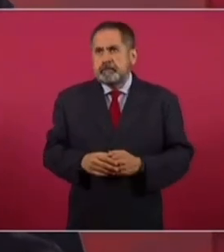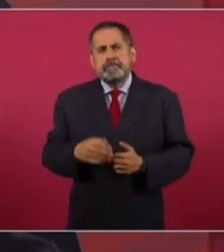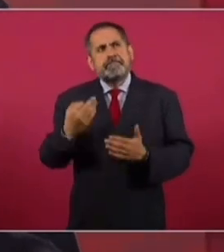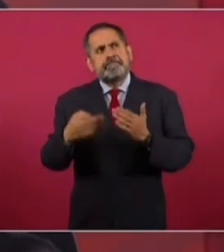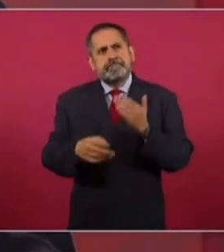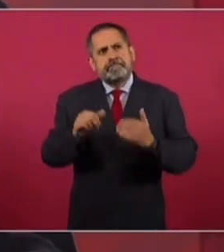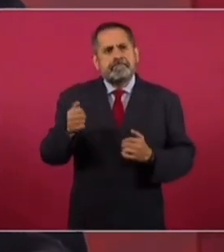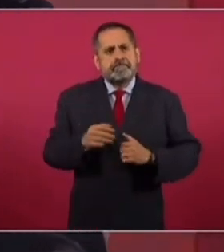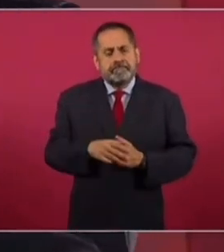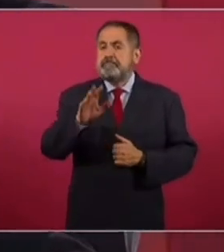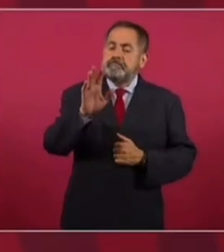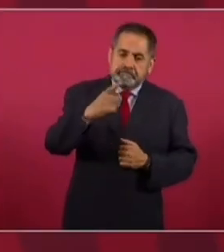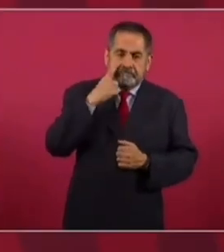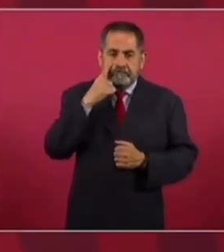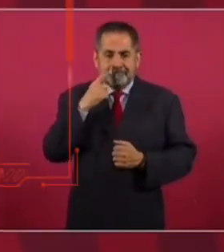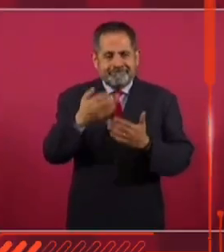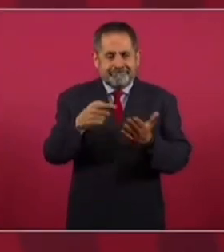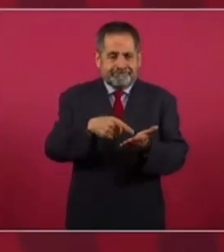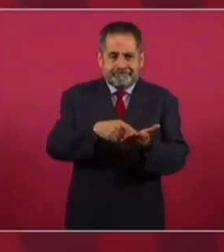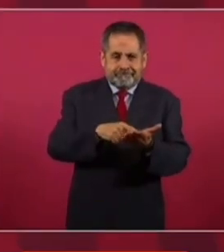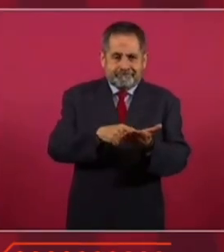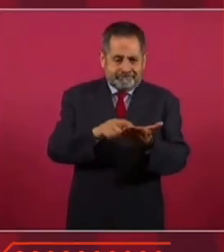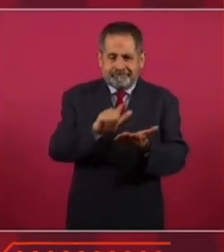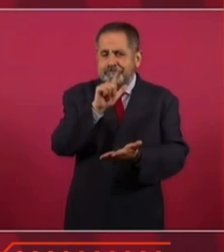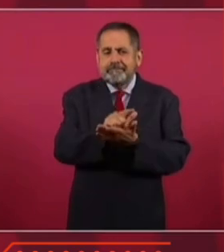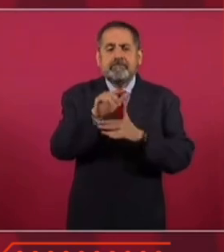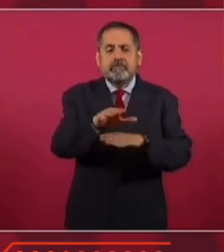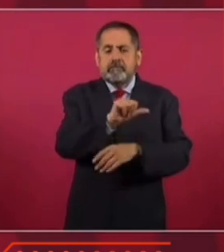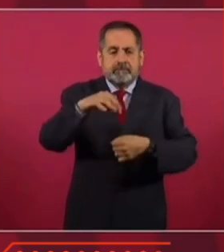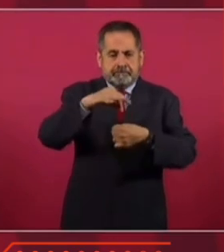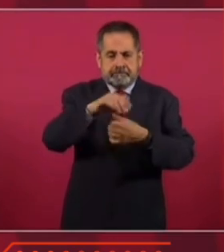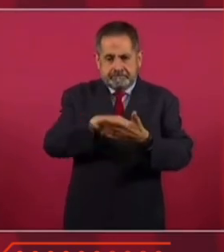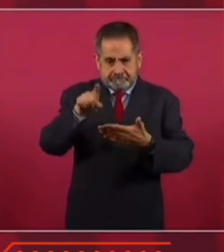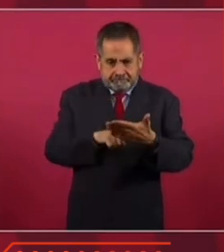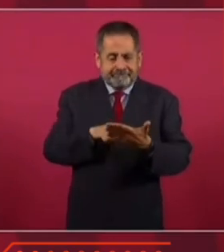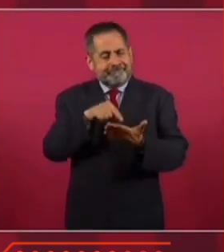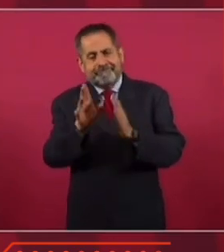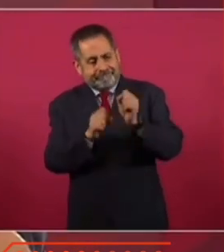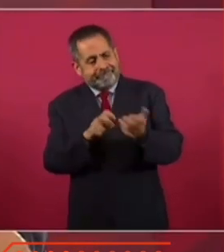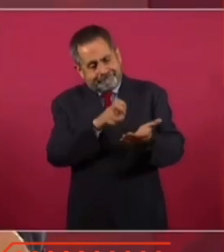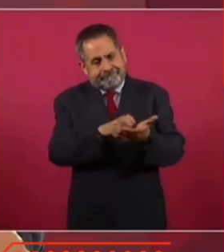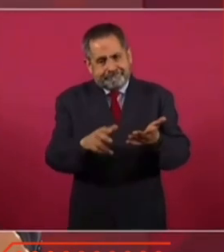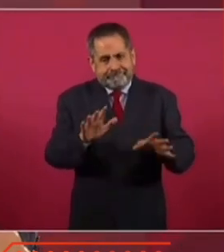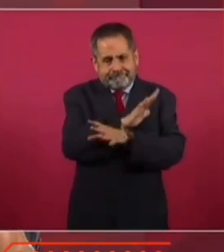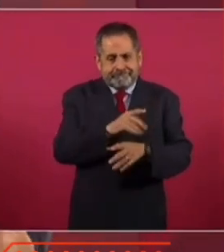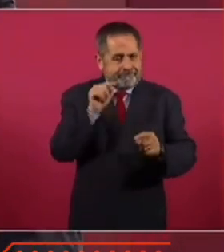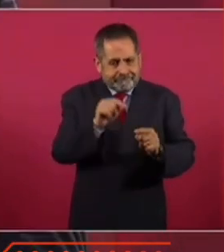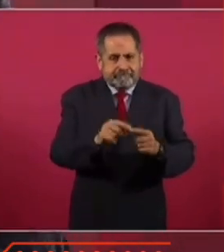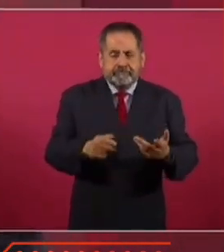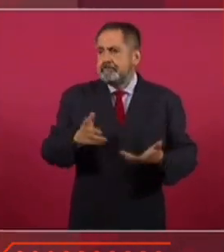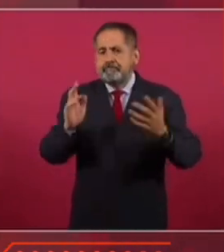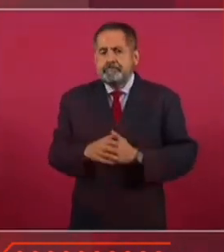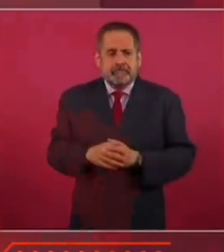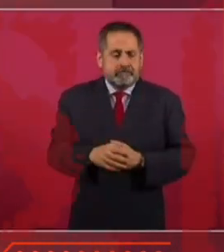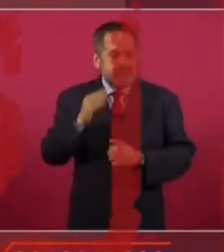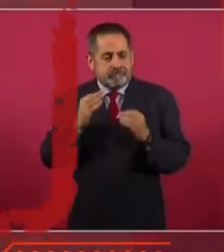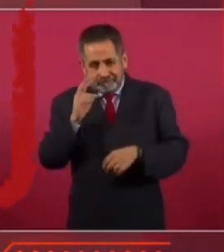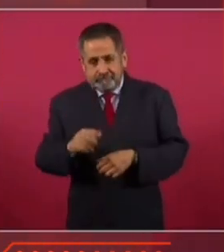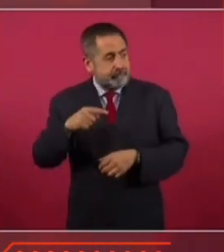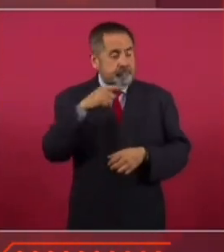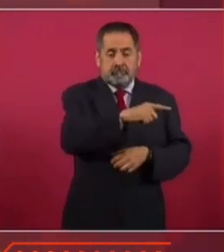cosa nos falta? Bueno, pues la reforma electoral, porque no hay garantías de